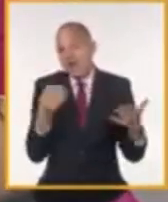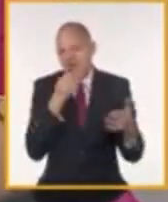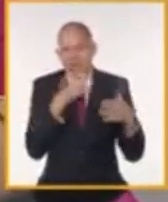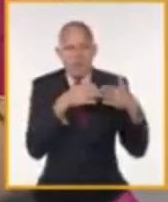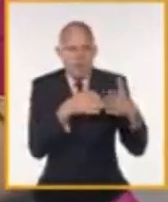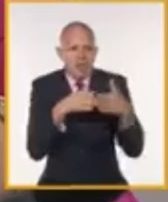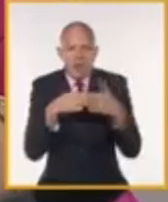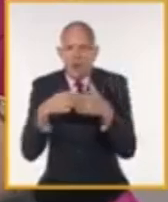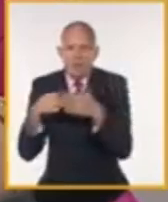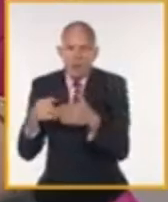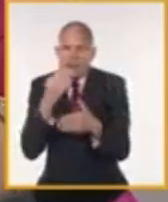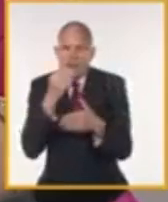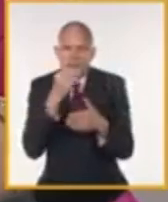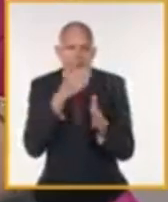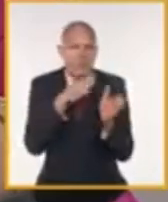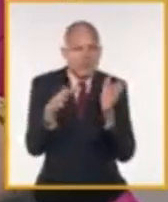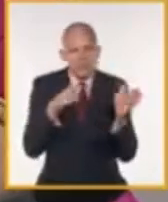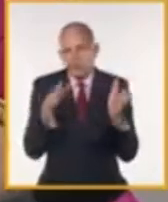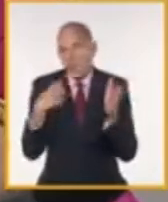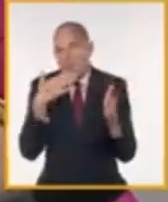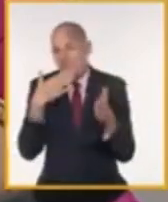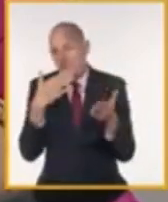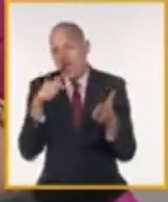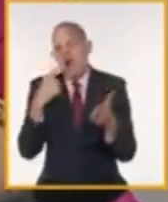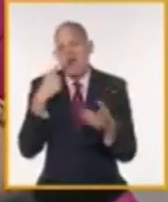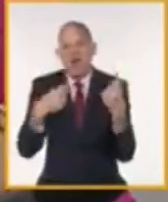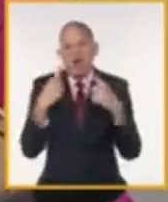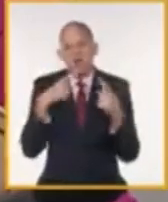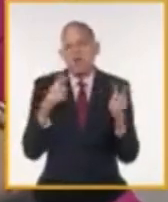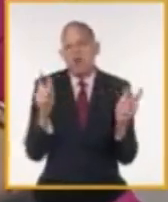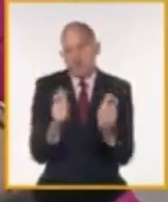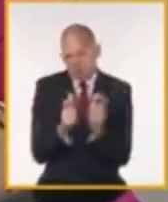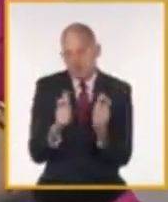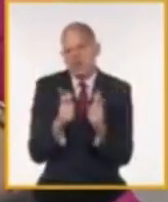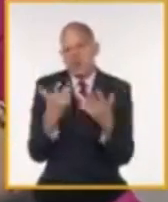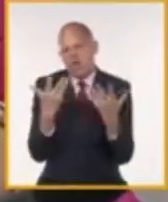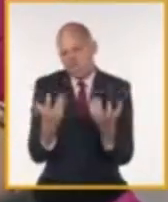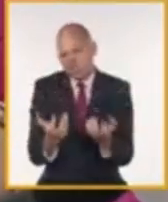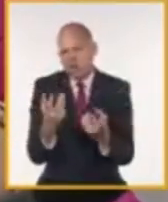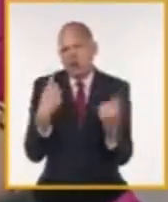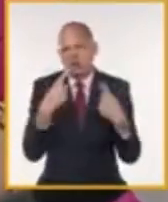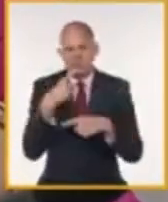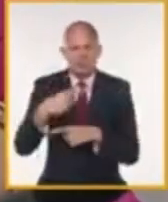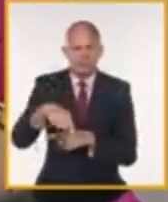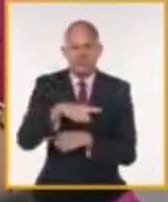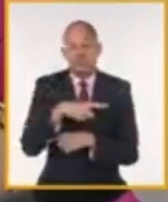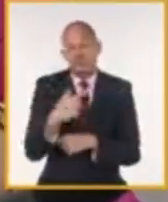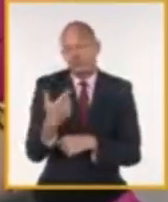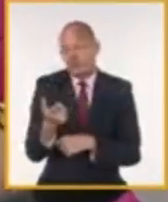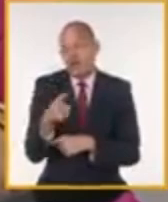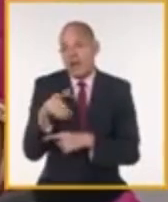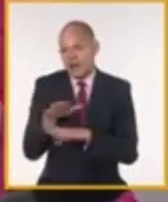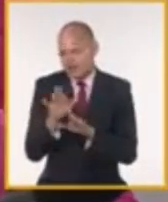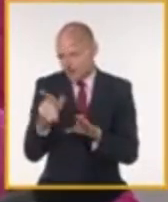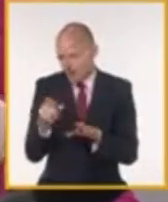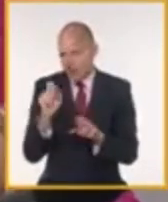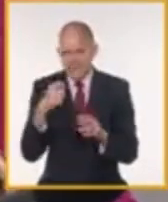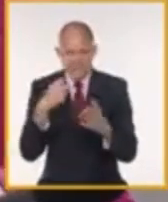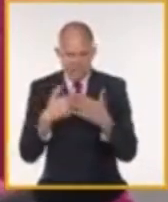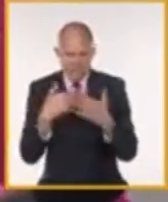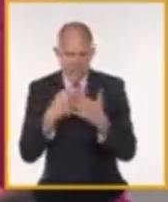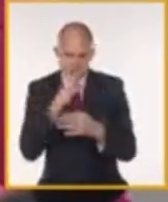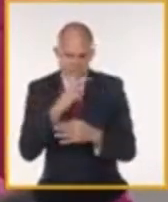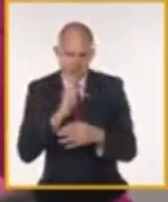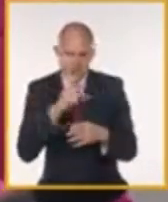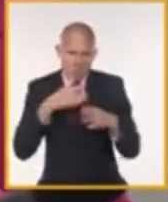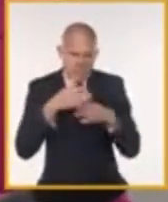grupo y su deterioro, está reforzado la reposición y la reparación de las embarcaciones. Hoy